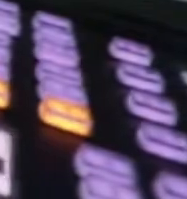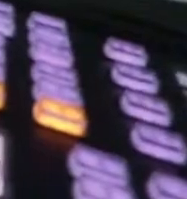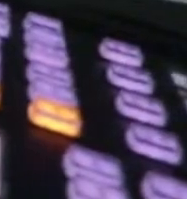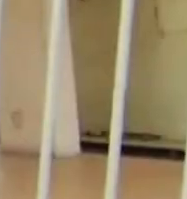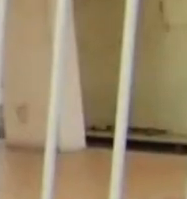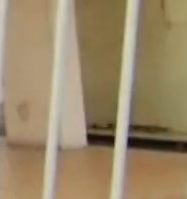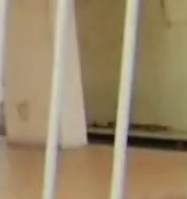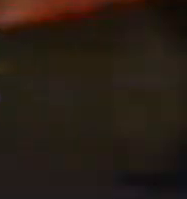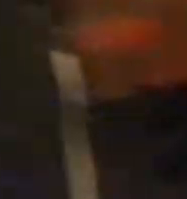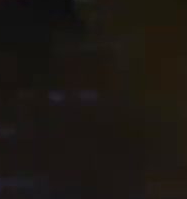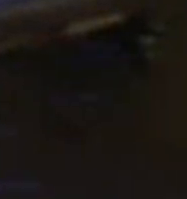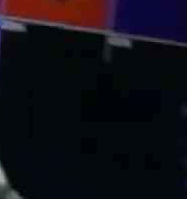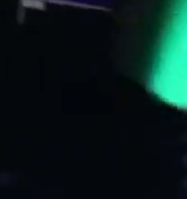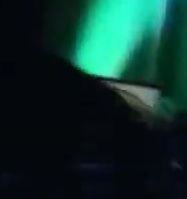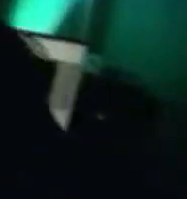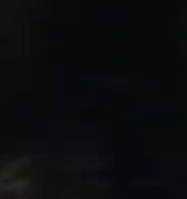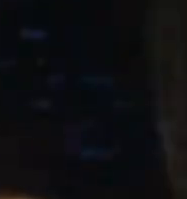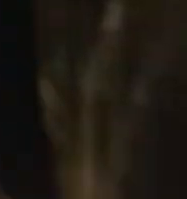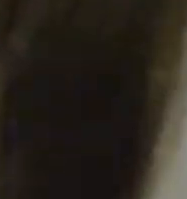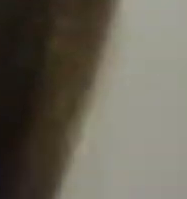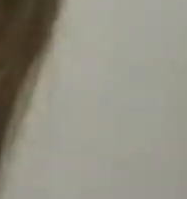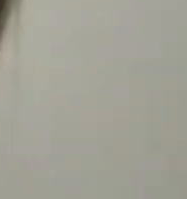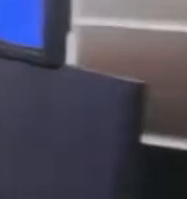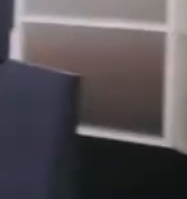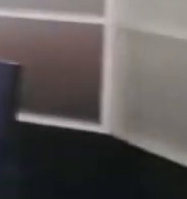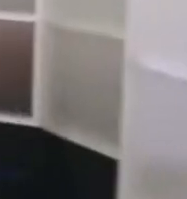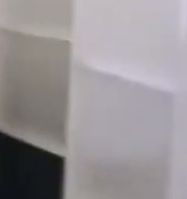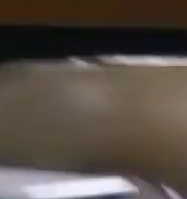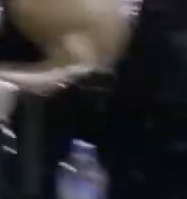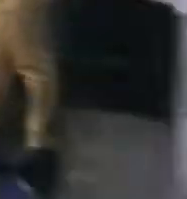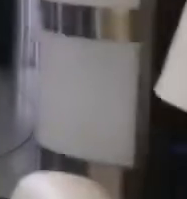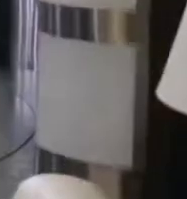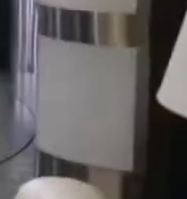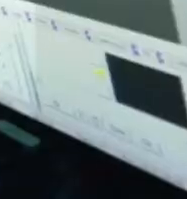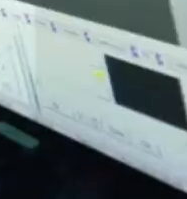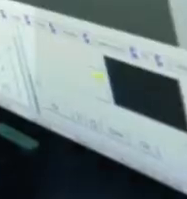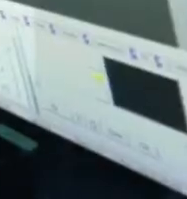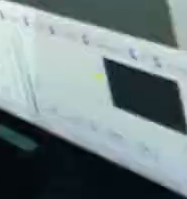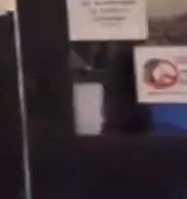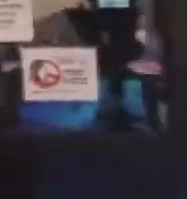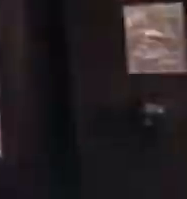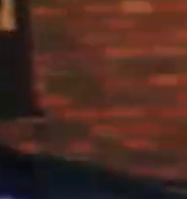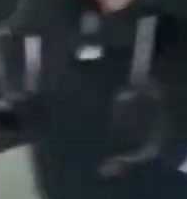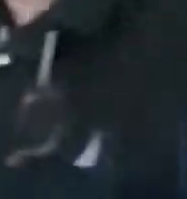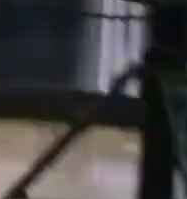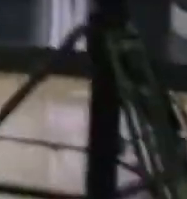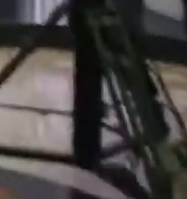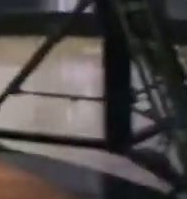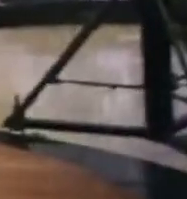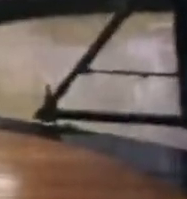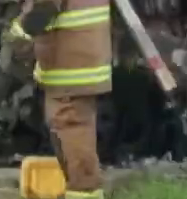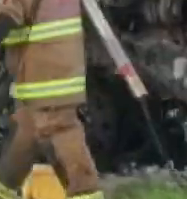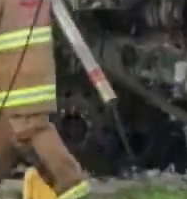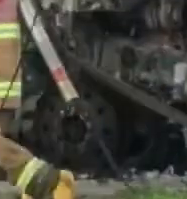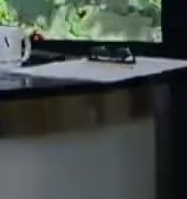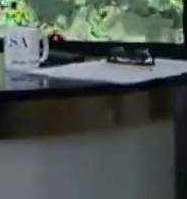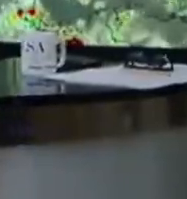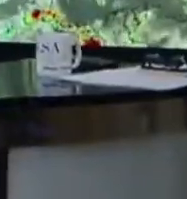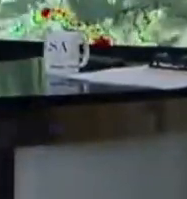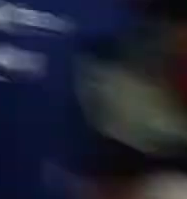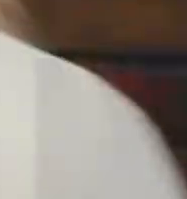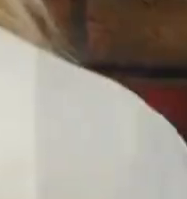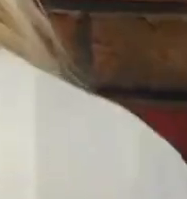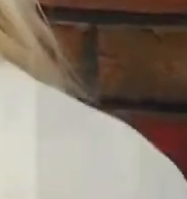Conozca los sucesos más relevantes de la ciudad a través de Noticias 28, en donde le presentaremos información veraz y